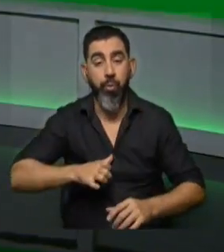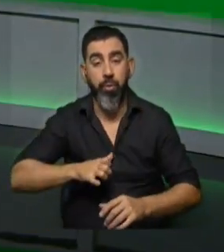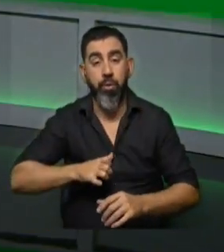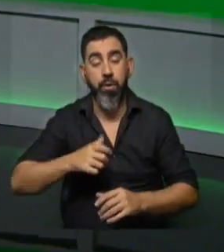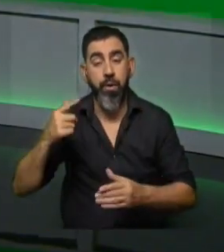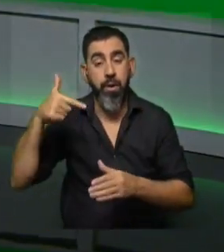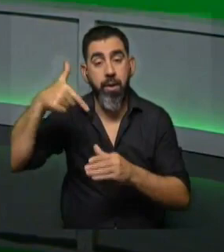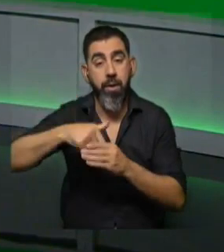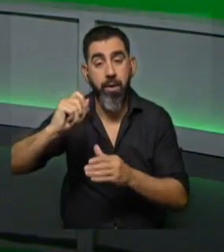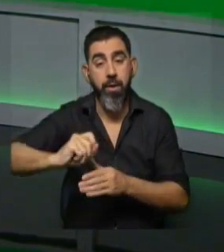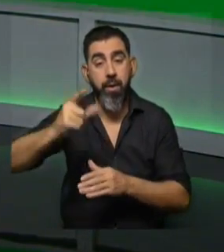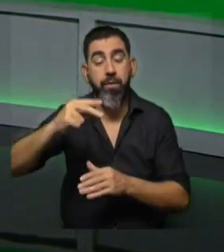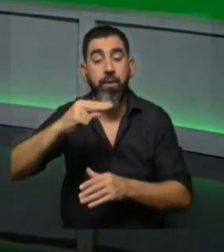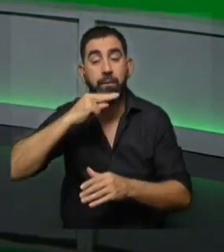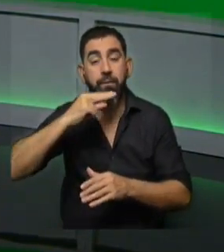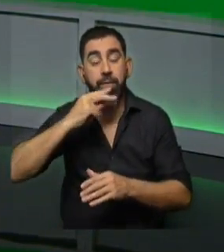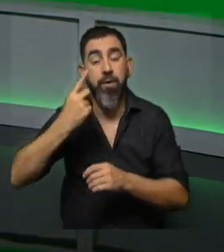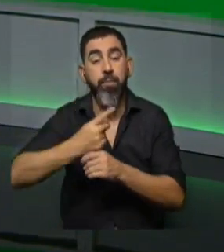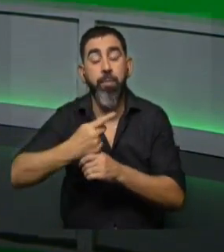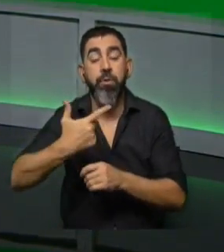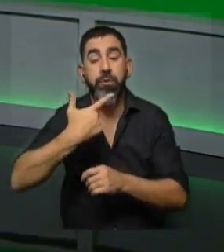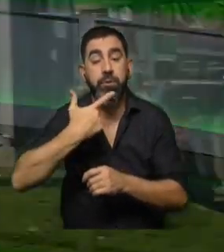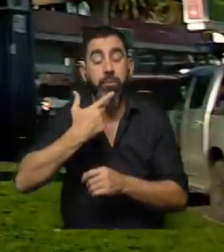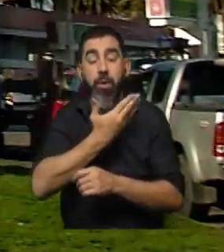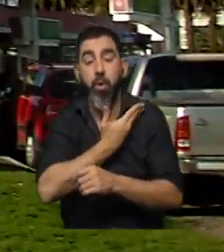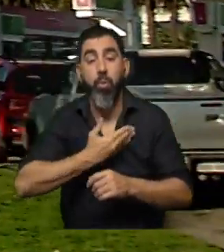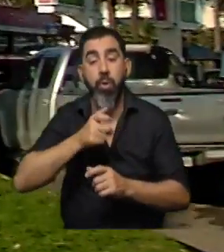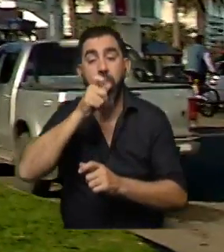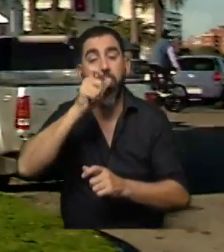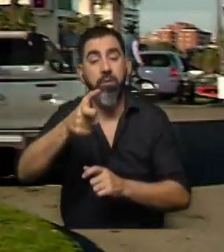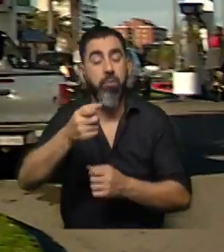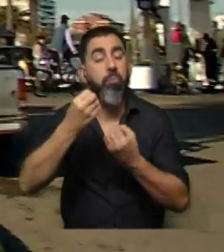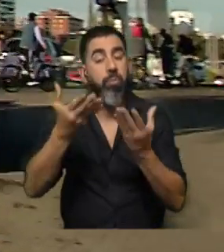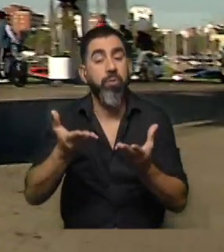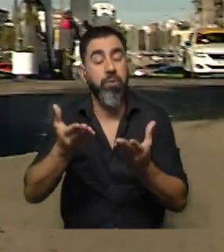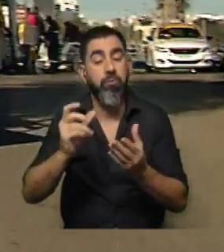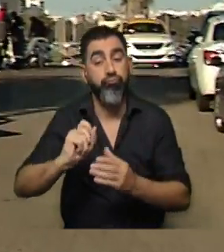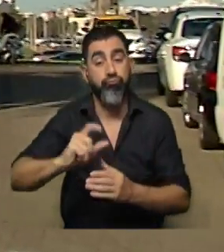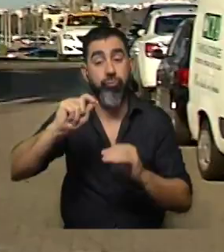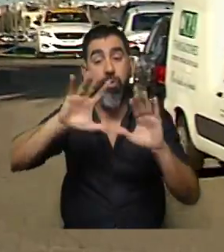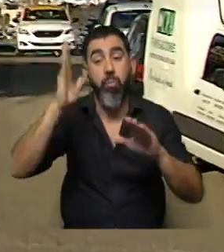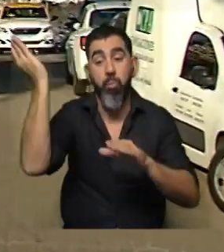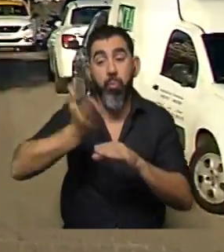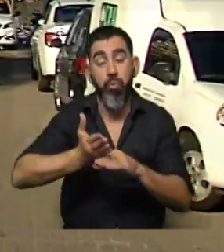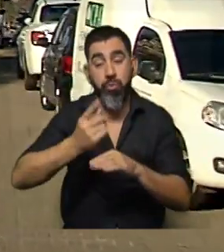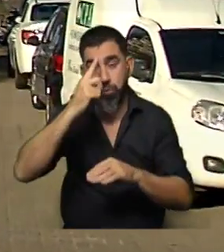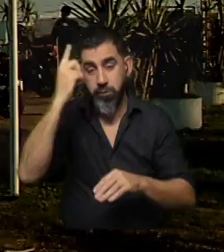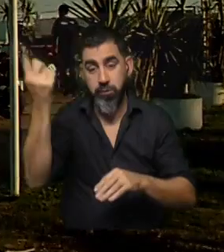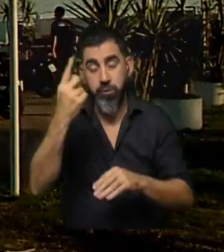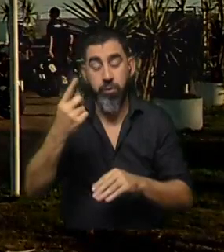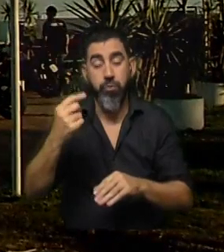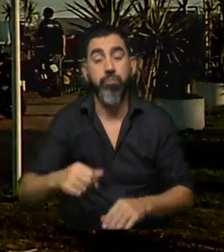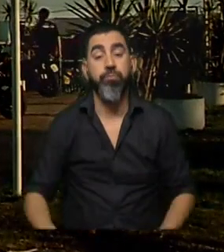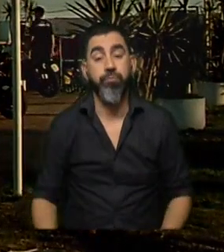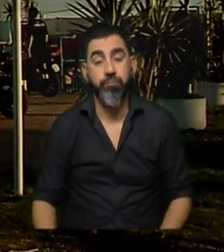de los combustibles a partir de este viernes primero de septiembre el gobierno justificó la decisión a raíz de la suba del 10% en el precio Internacional del